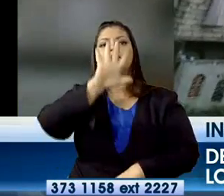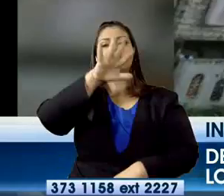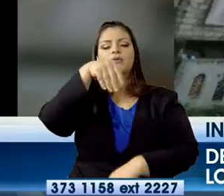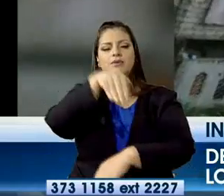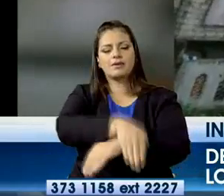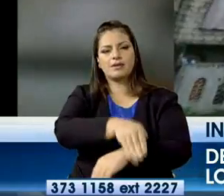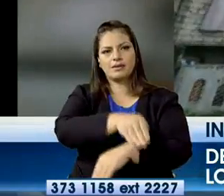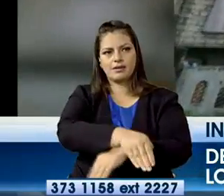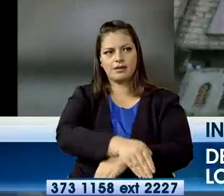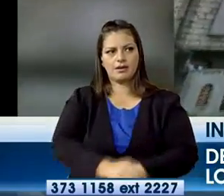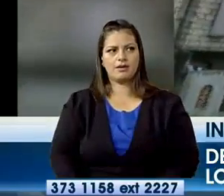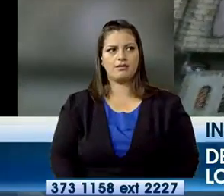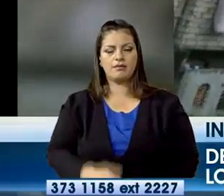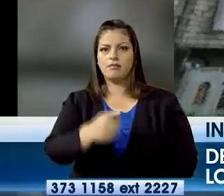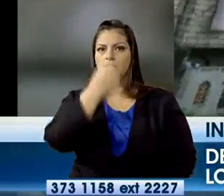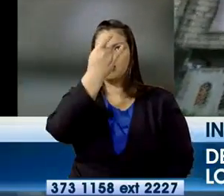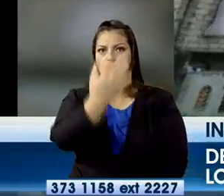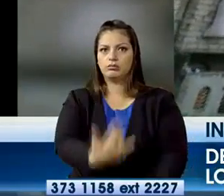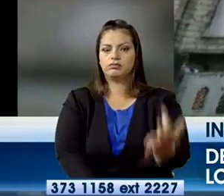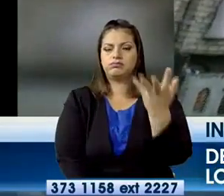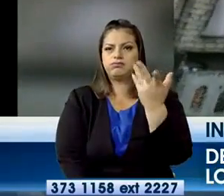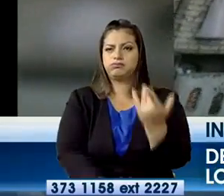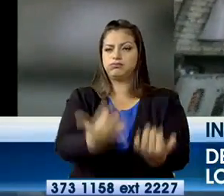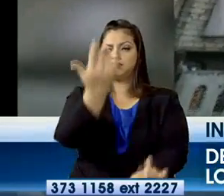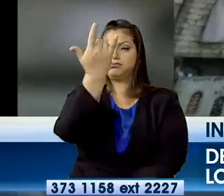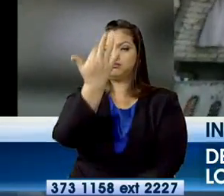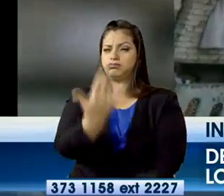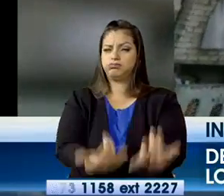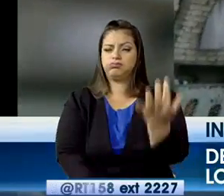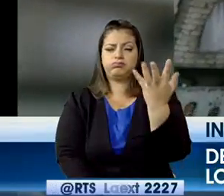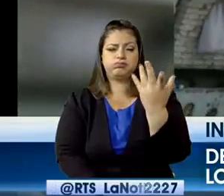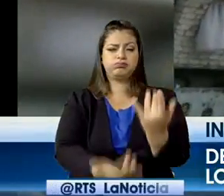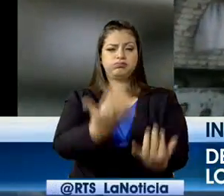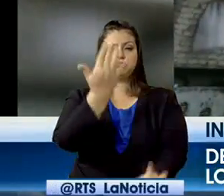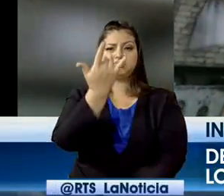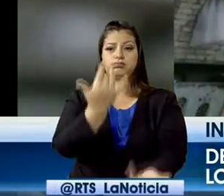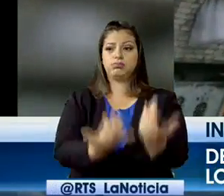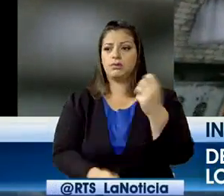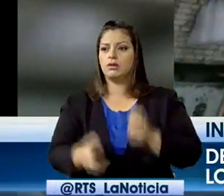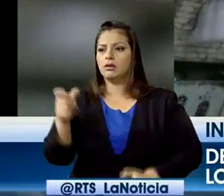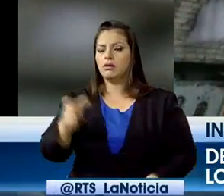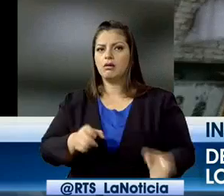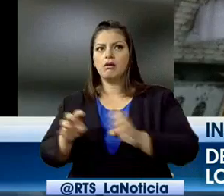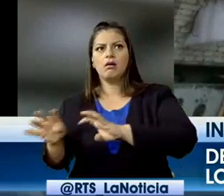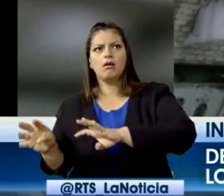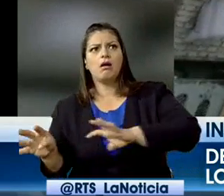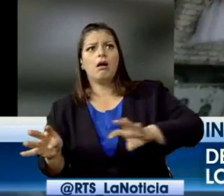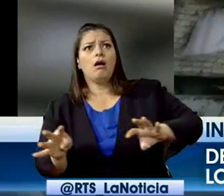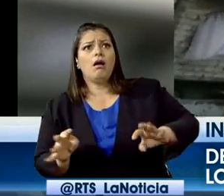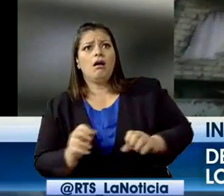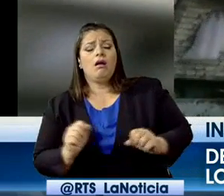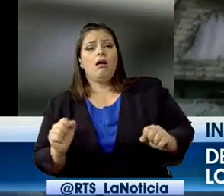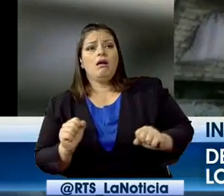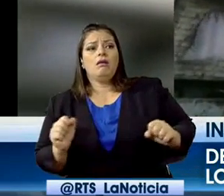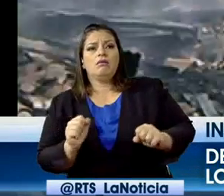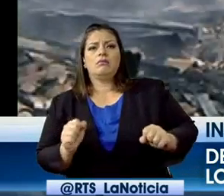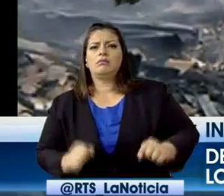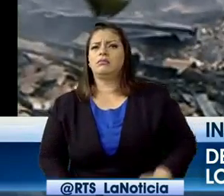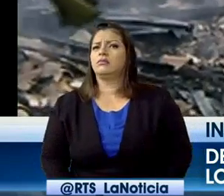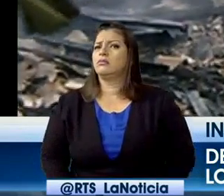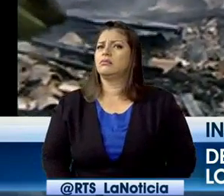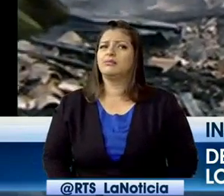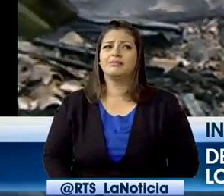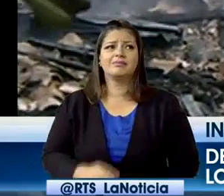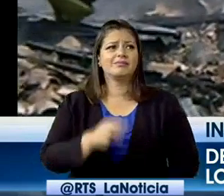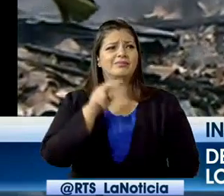incendio alarmó a un grupo de habitantes de la cooperativa Lomas de la Florida en el noroeste de la urbe donde la destrucción